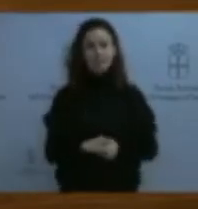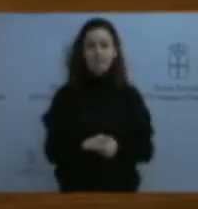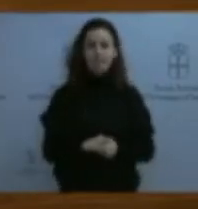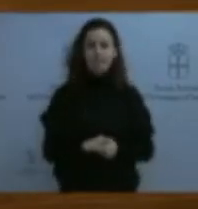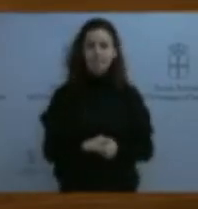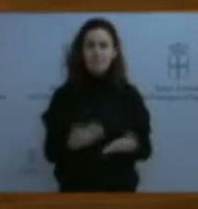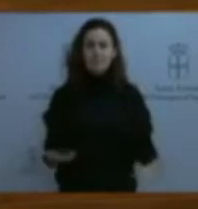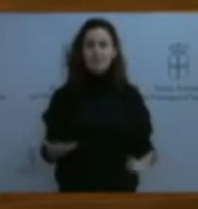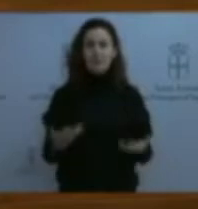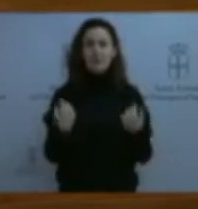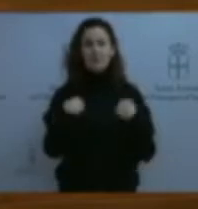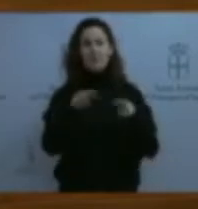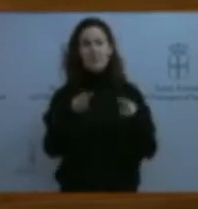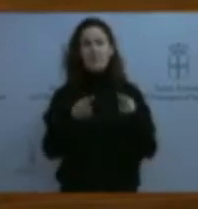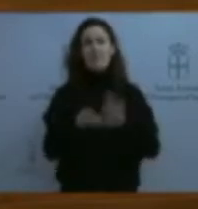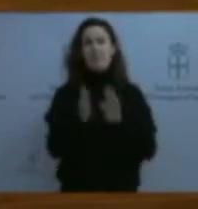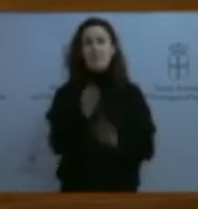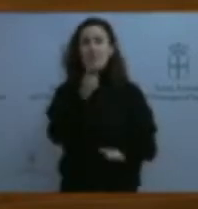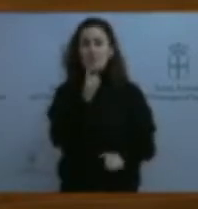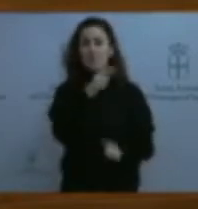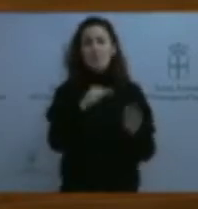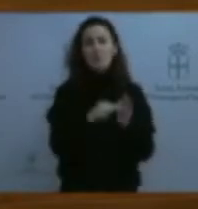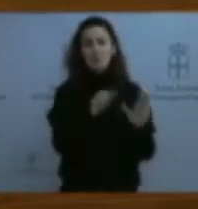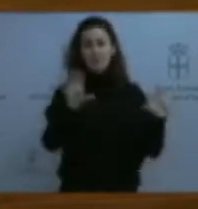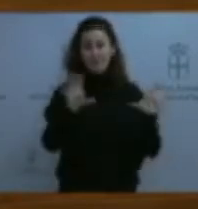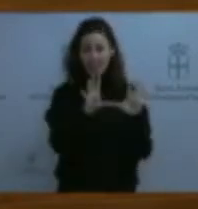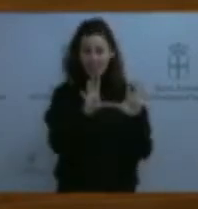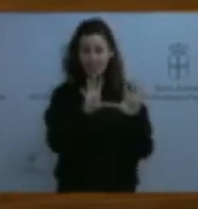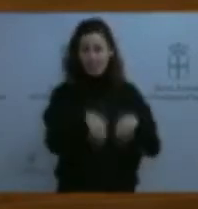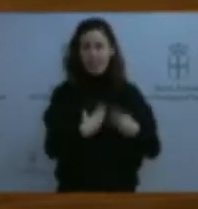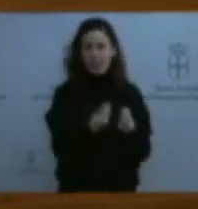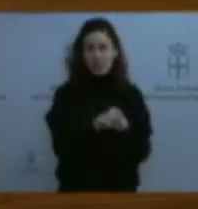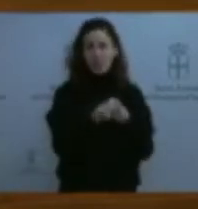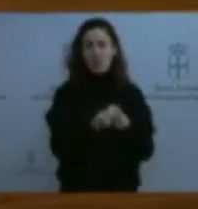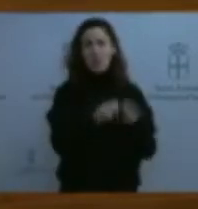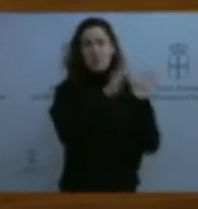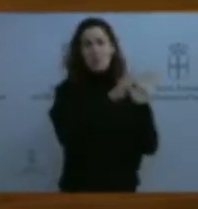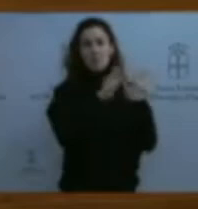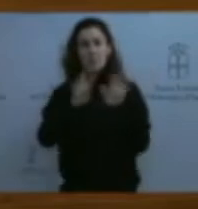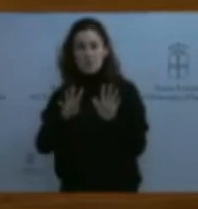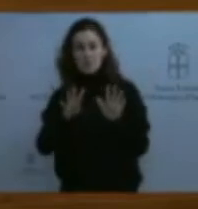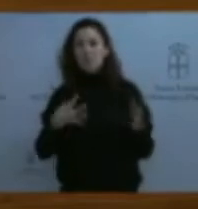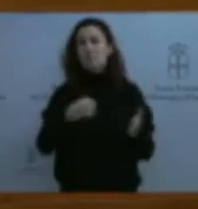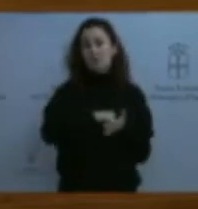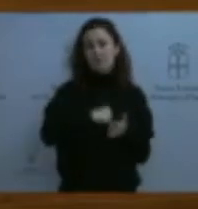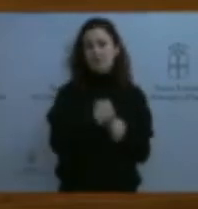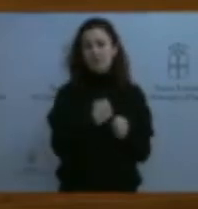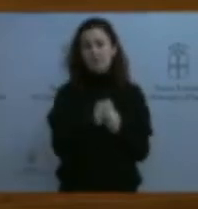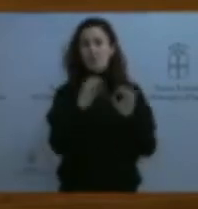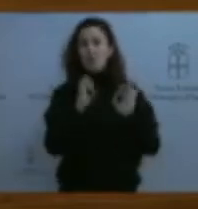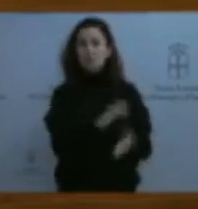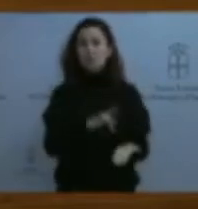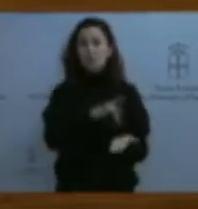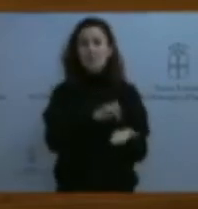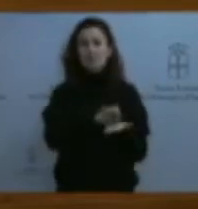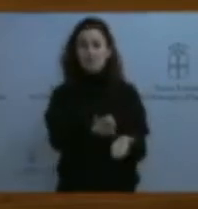que se fije en la evolución, en el año 2010 hubo un total de 909 accidentes en estos mismos